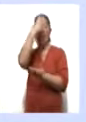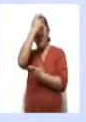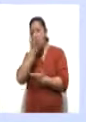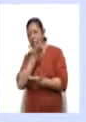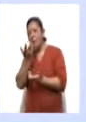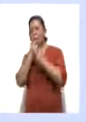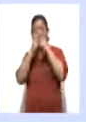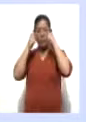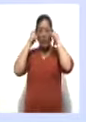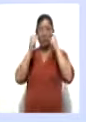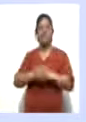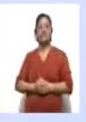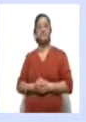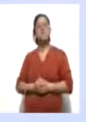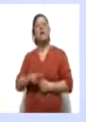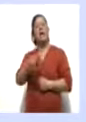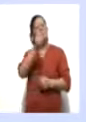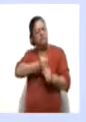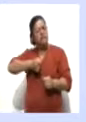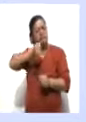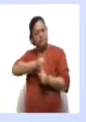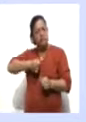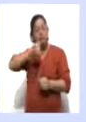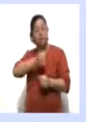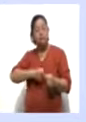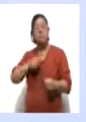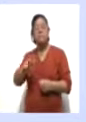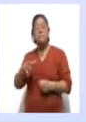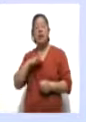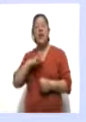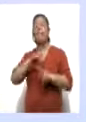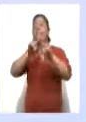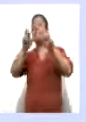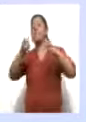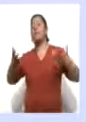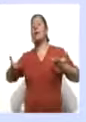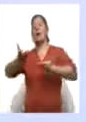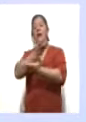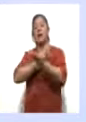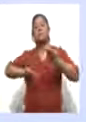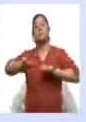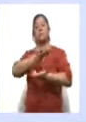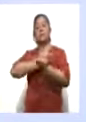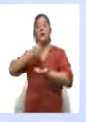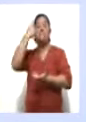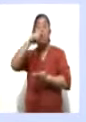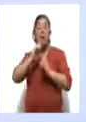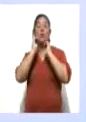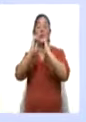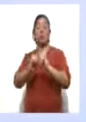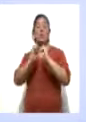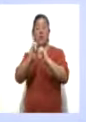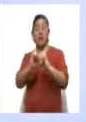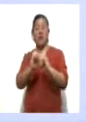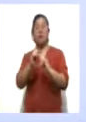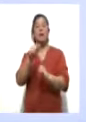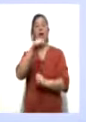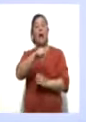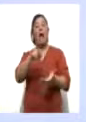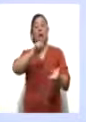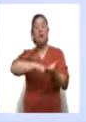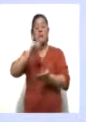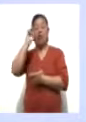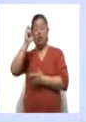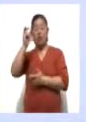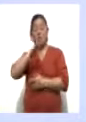de la colaboración de ustedes para tratar de evitar los contagios al interior de las unidades